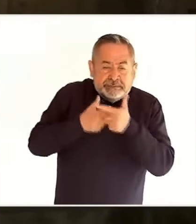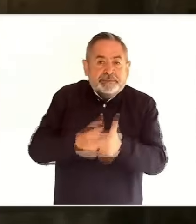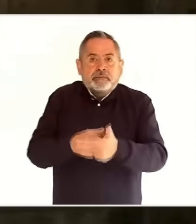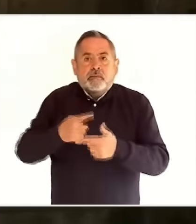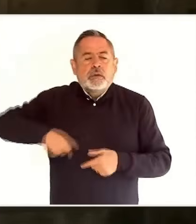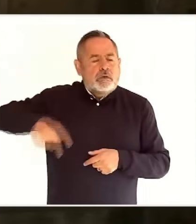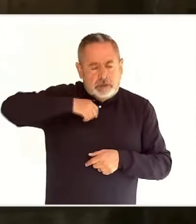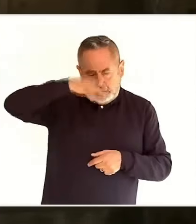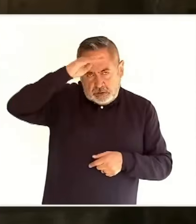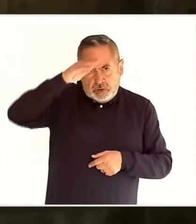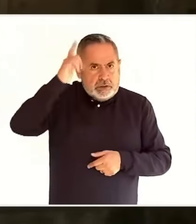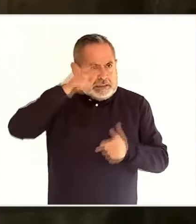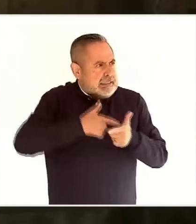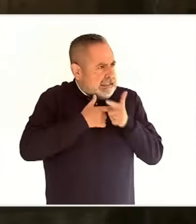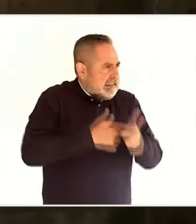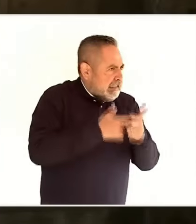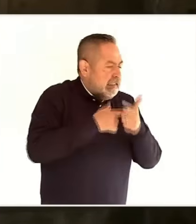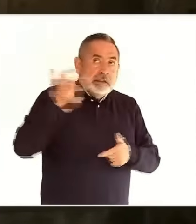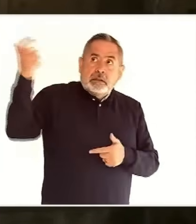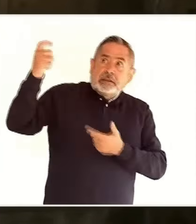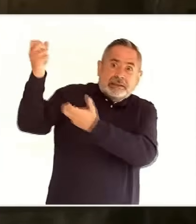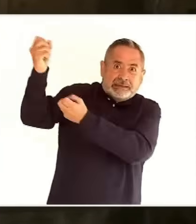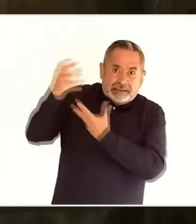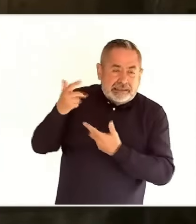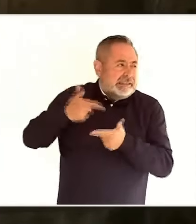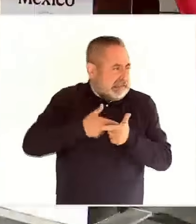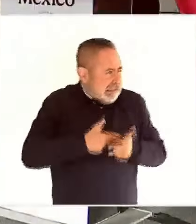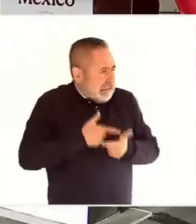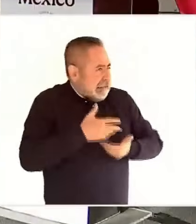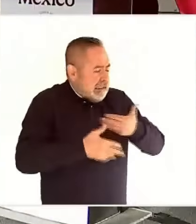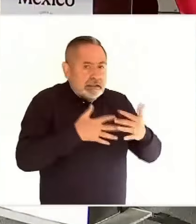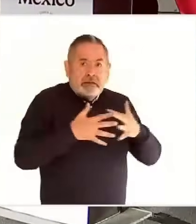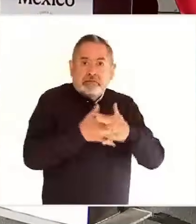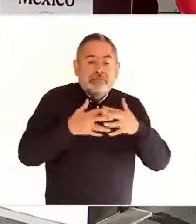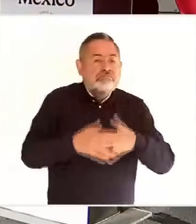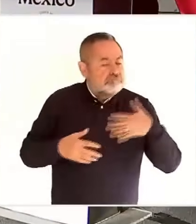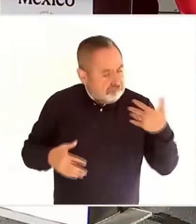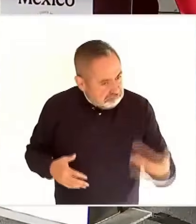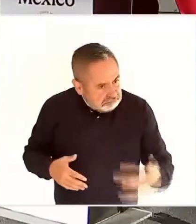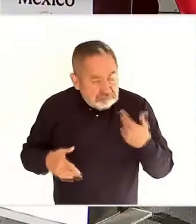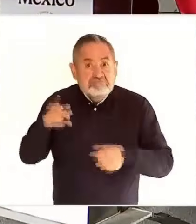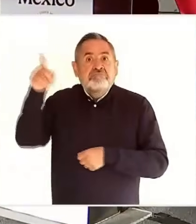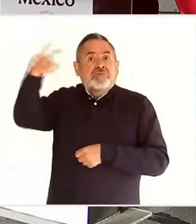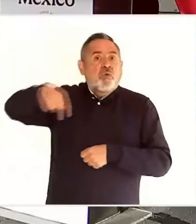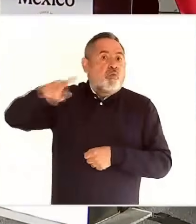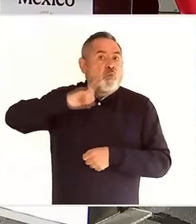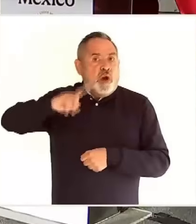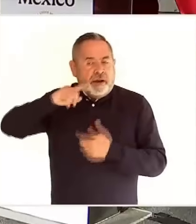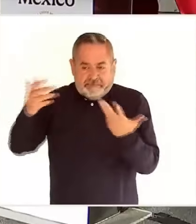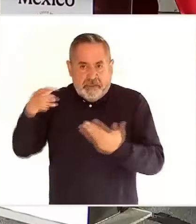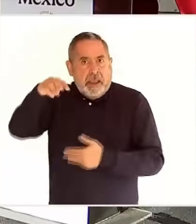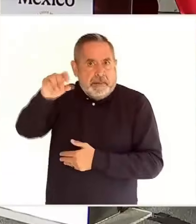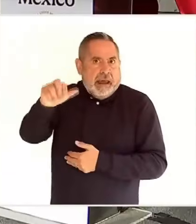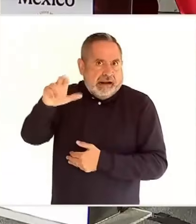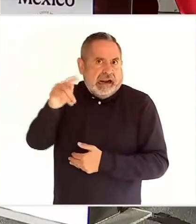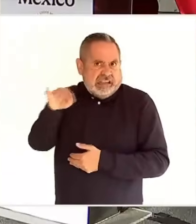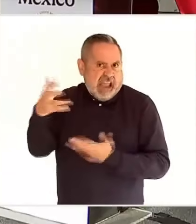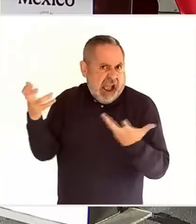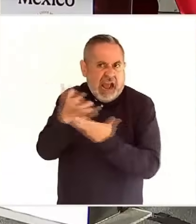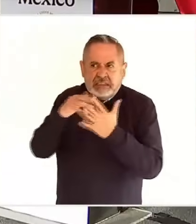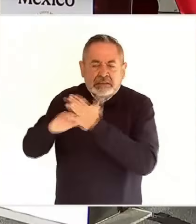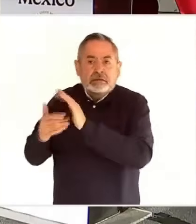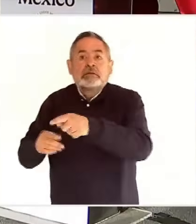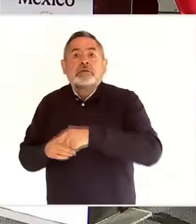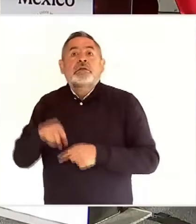quienes combatían en suelo mexicano. Y sin embargo, mientras lograba sostener a toda